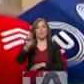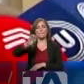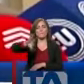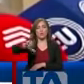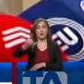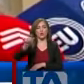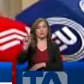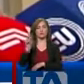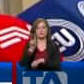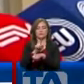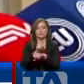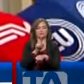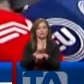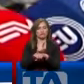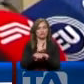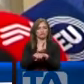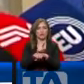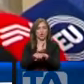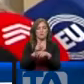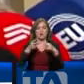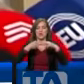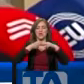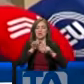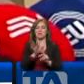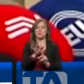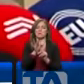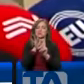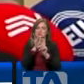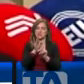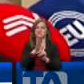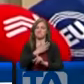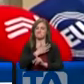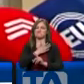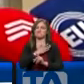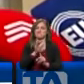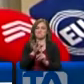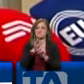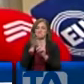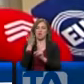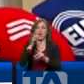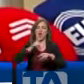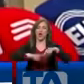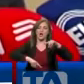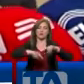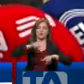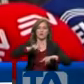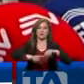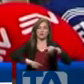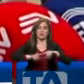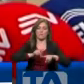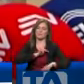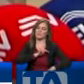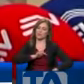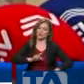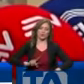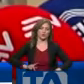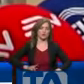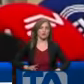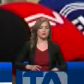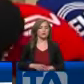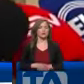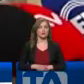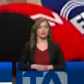doctor Trujillo había una relación muy especial, porque éramos amigos personales,